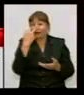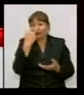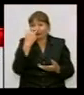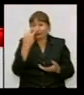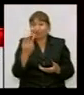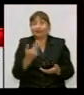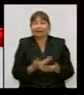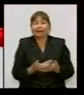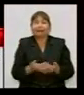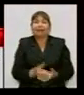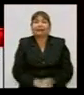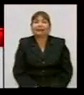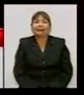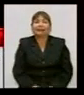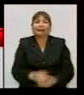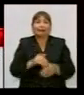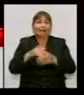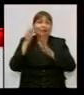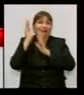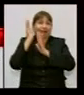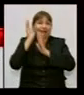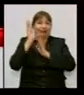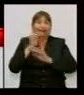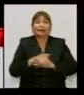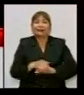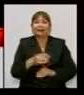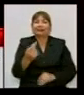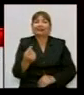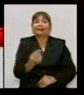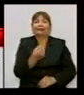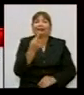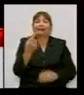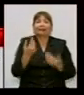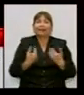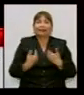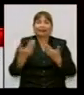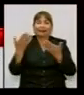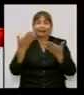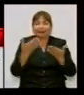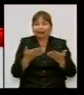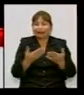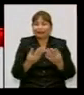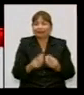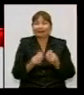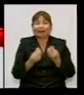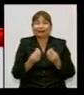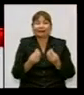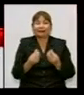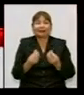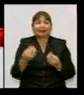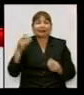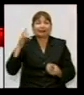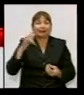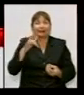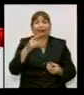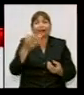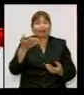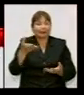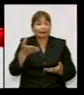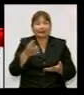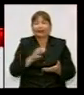usted en la exposición. Solamente hemos traído nosotros ¿cómo es que la Fuerza Aérea desarrolla esta